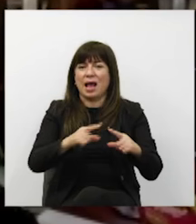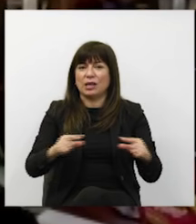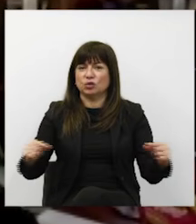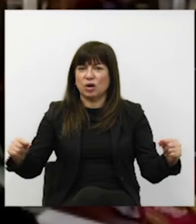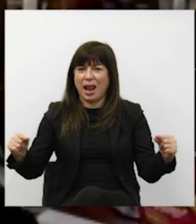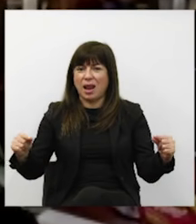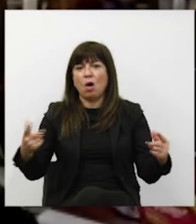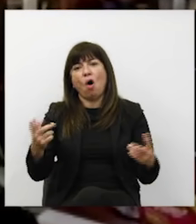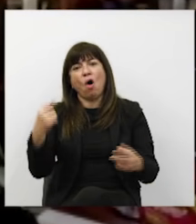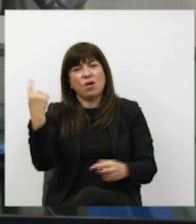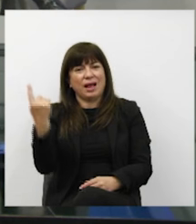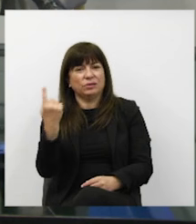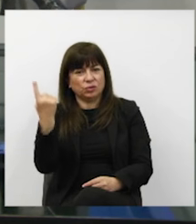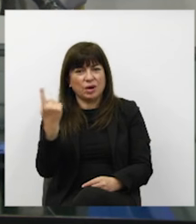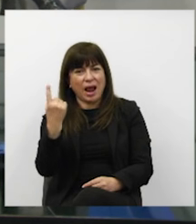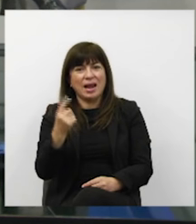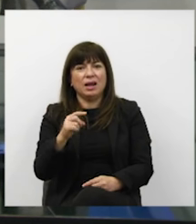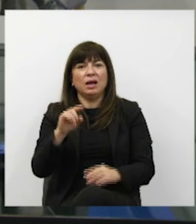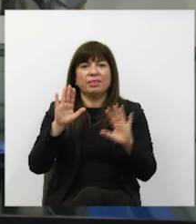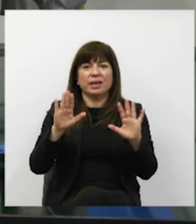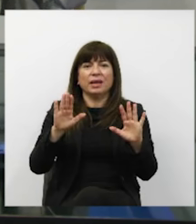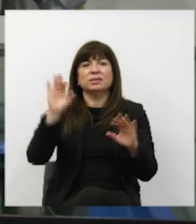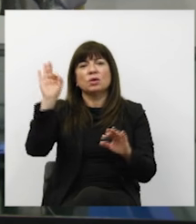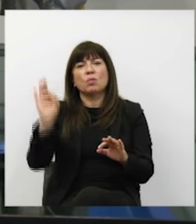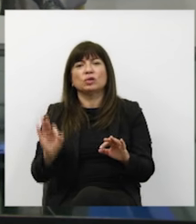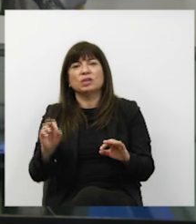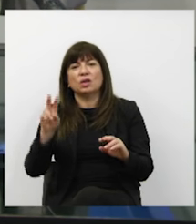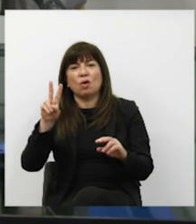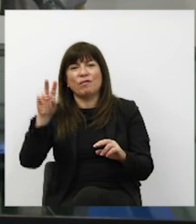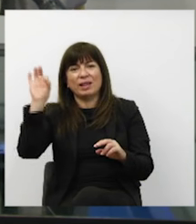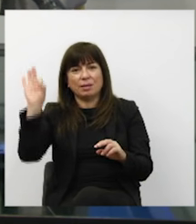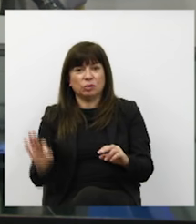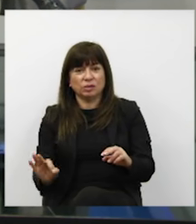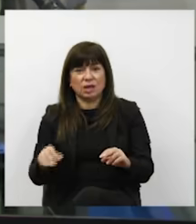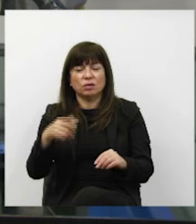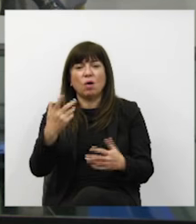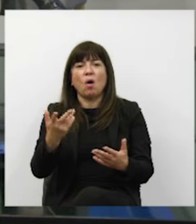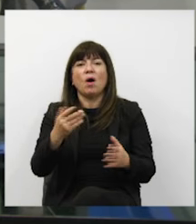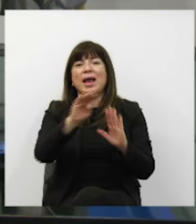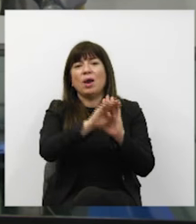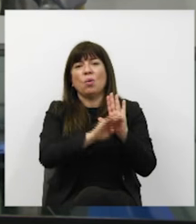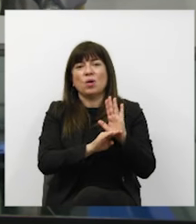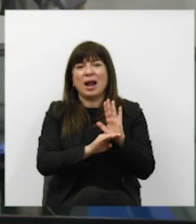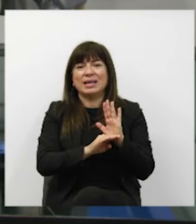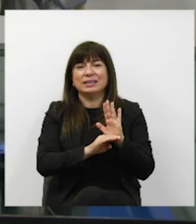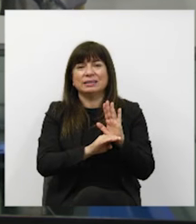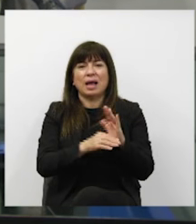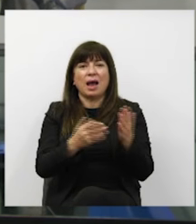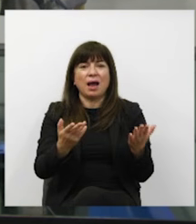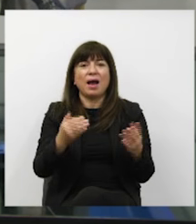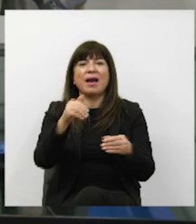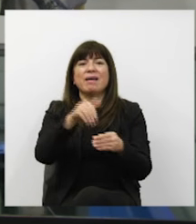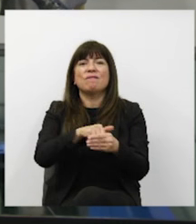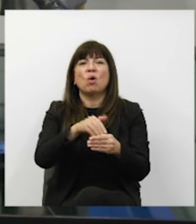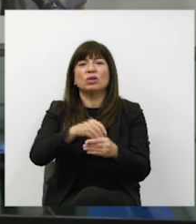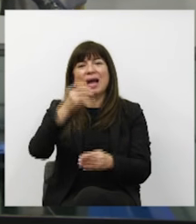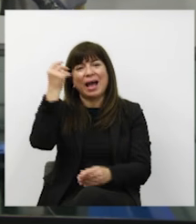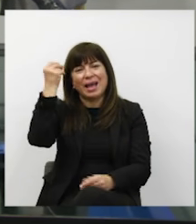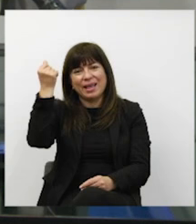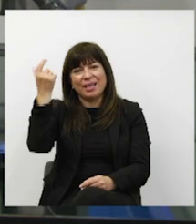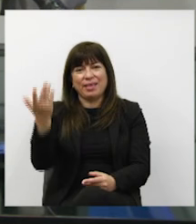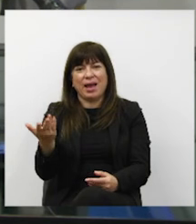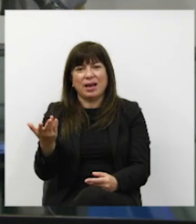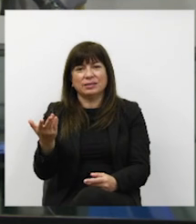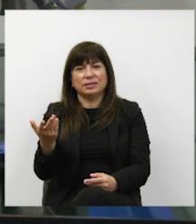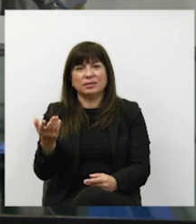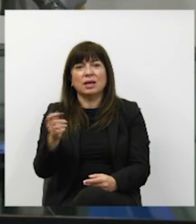elija 20% o 10% de acuerdo a la aglomeración de todos los votos, y que es una lista sábana, y se vota por las ideas, como quiere